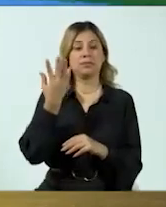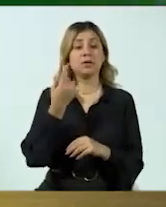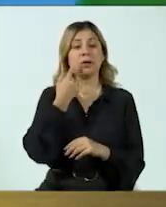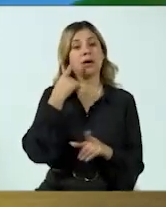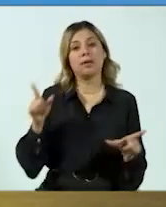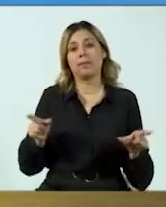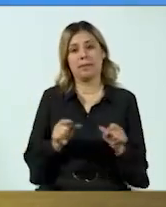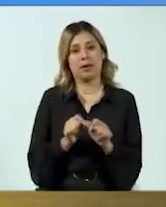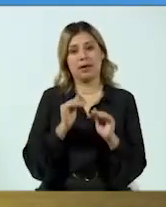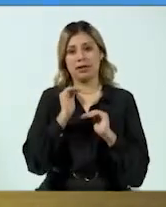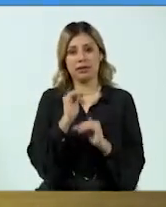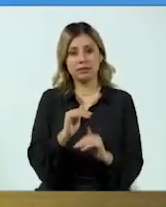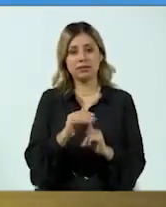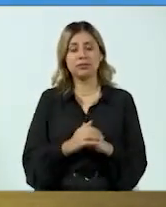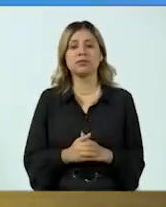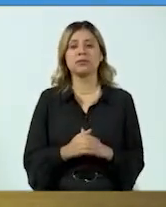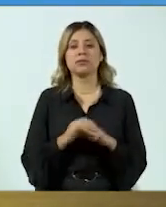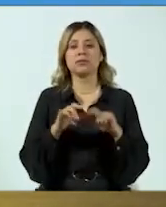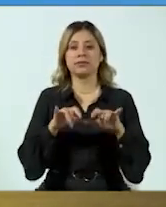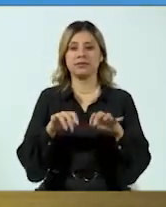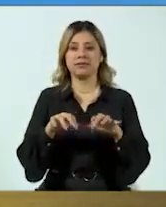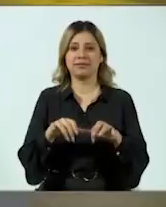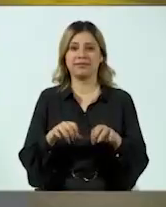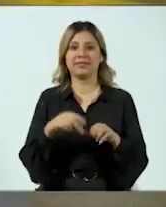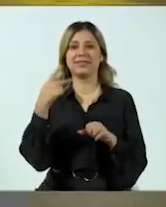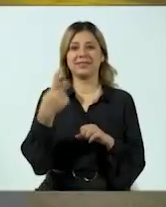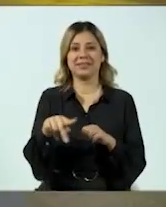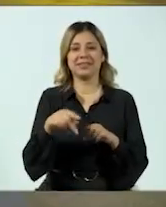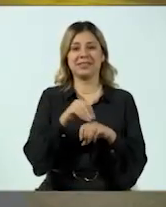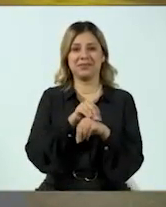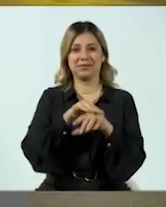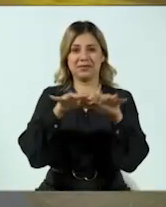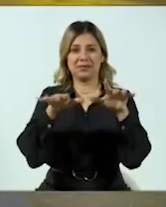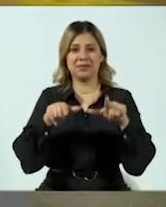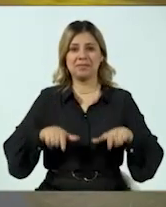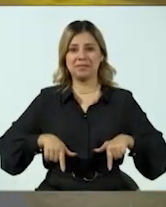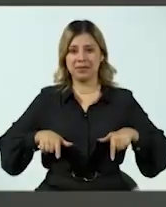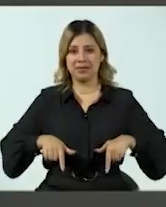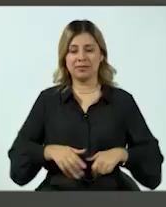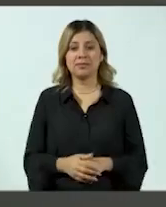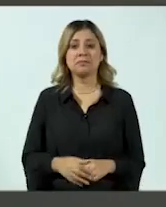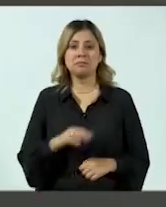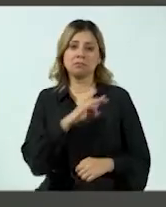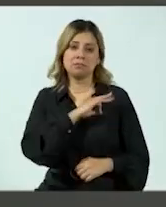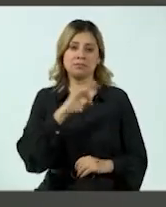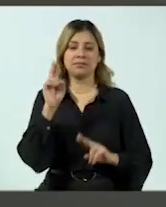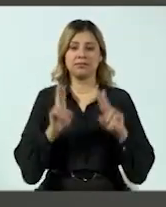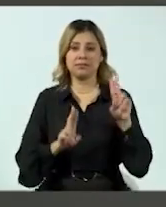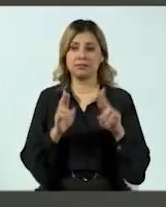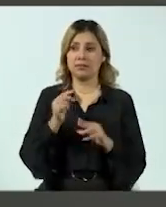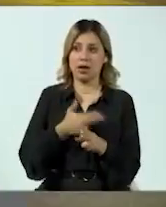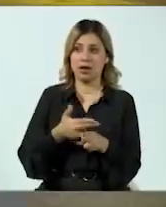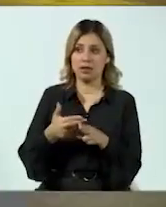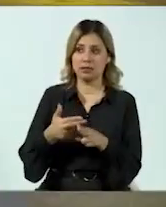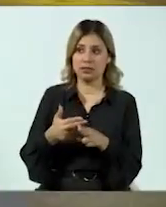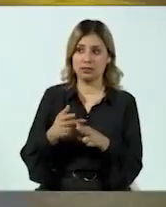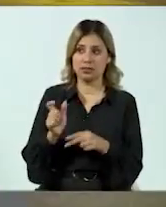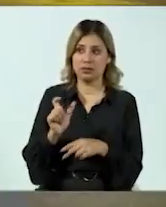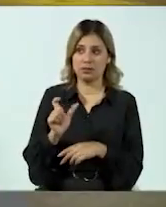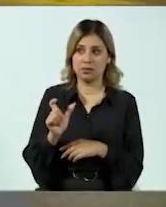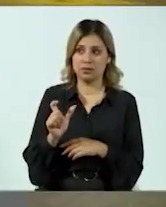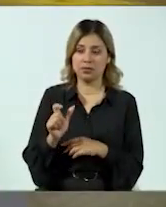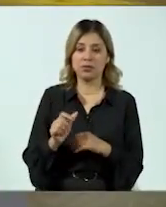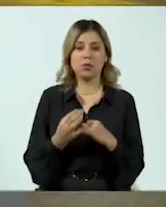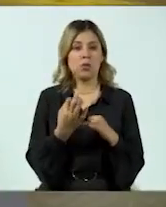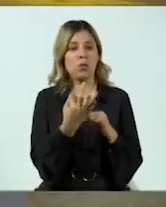también llenar algunos Campos que ahí les van a estar solicitando en la plataforma para que puedan participar porque tienen hasta el último día de abril de